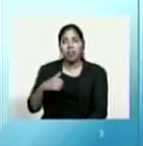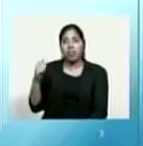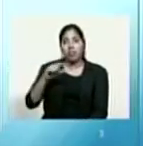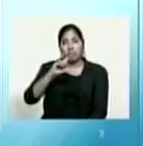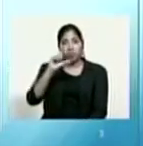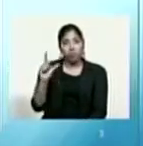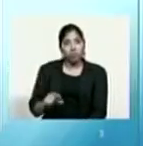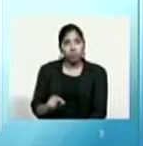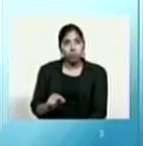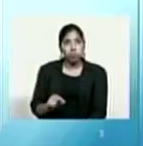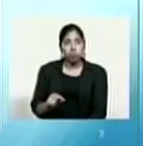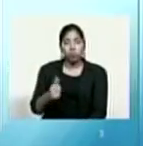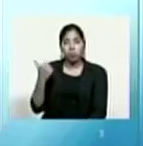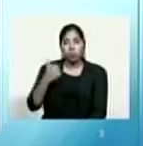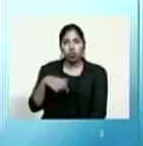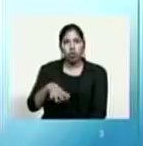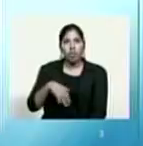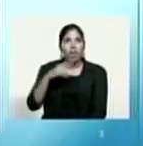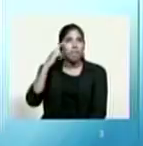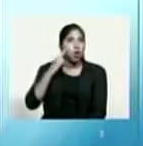hidroeléctrica de Guri.